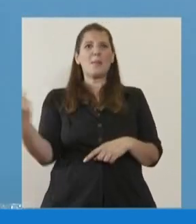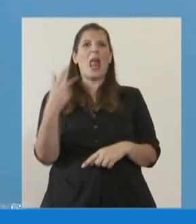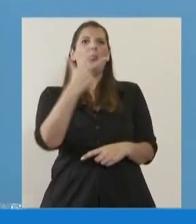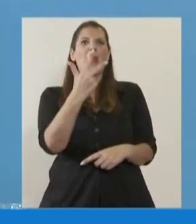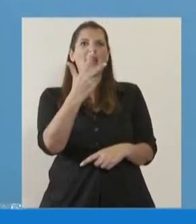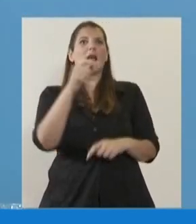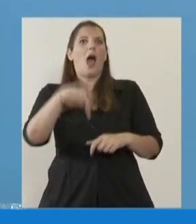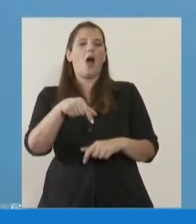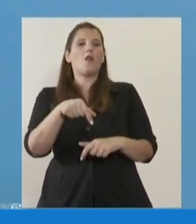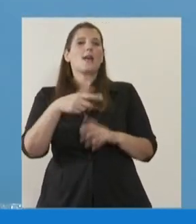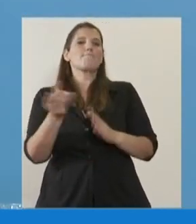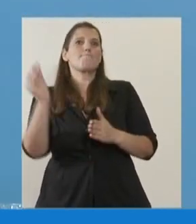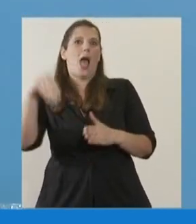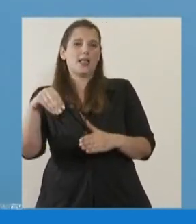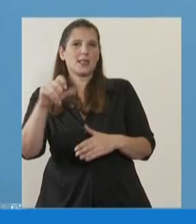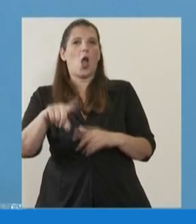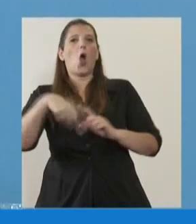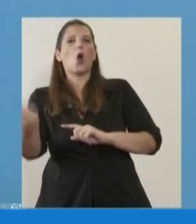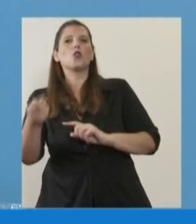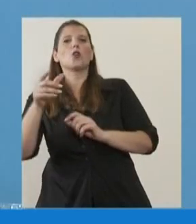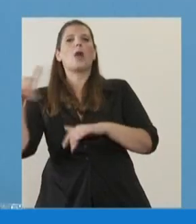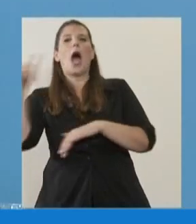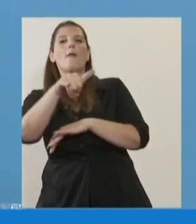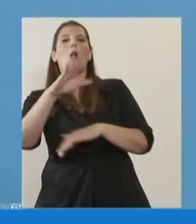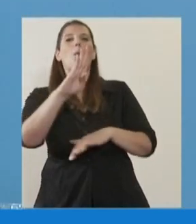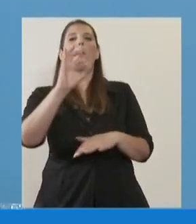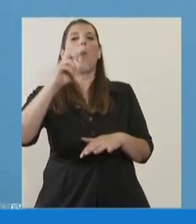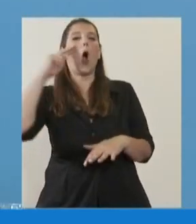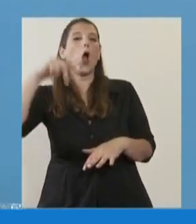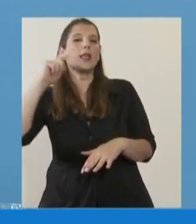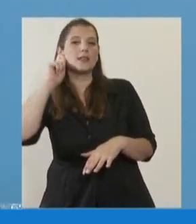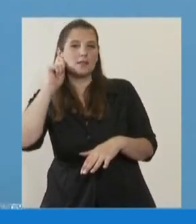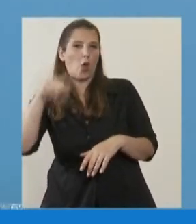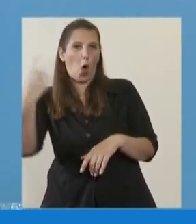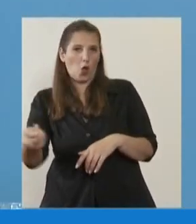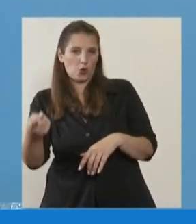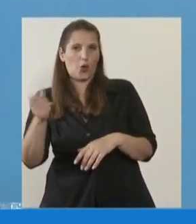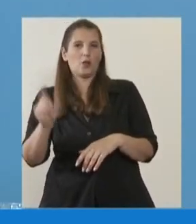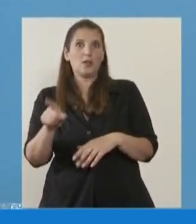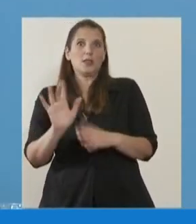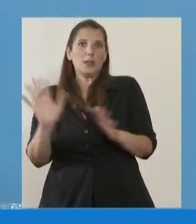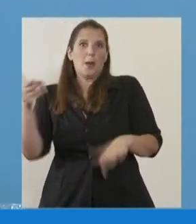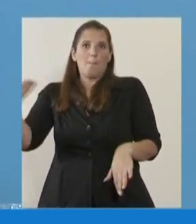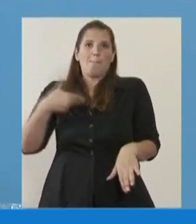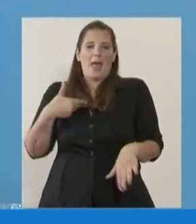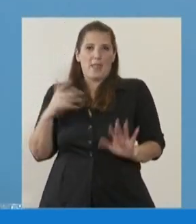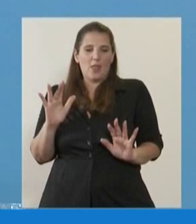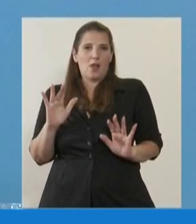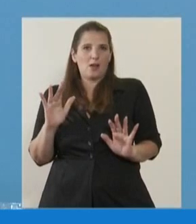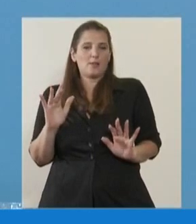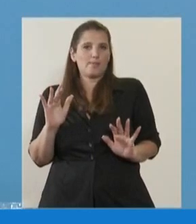Boeing 737-800, ¿sí? Que van a ser los lunes, miércoles y viernes, que este es un pedido que nos